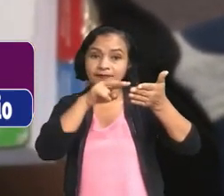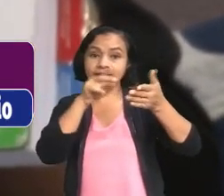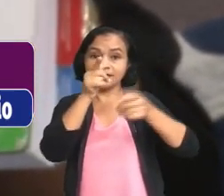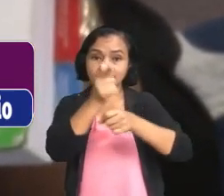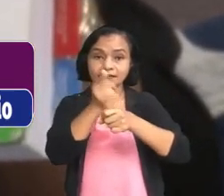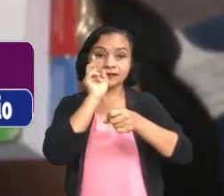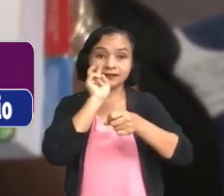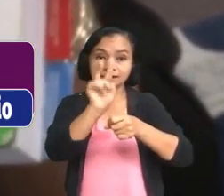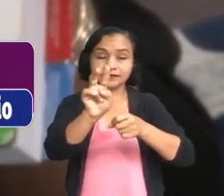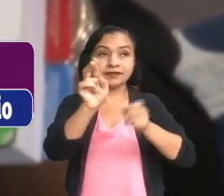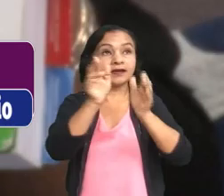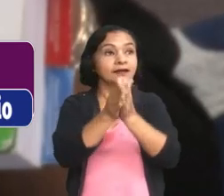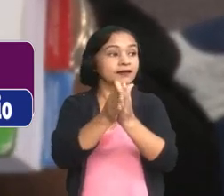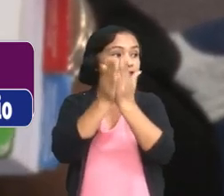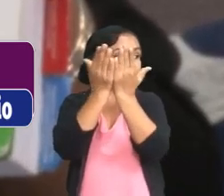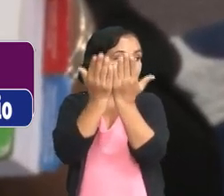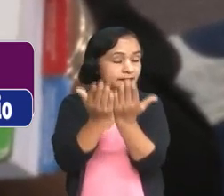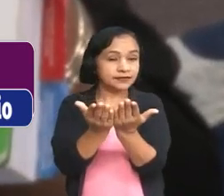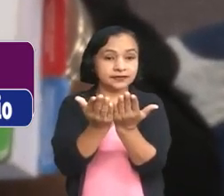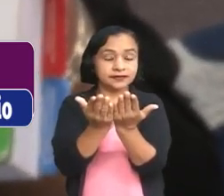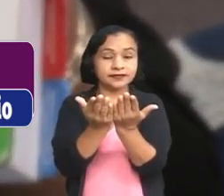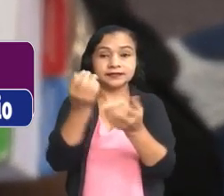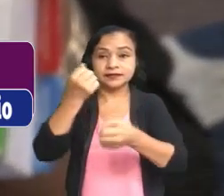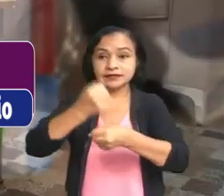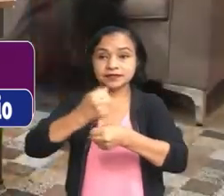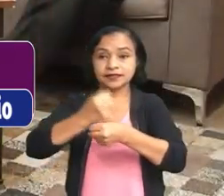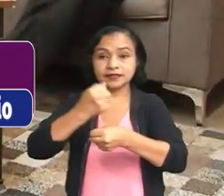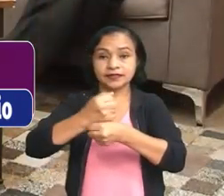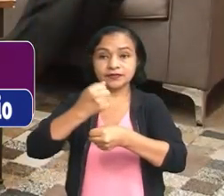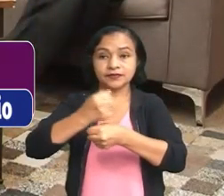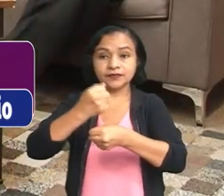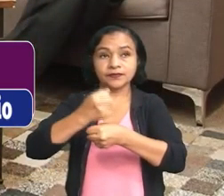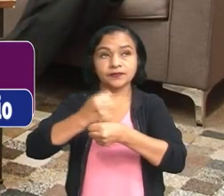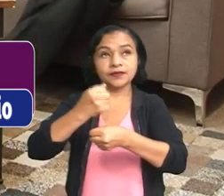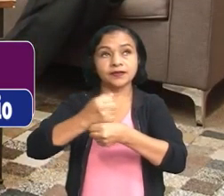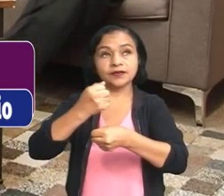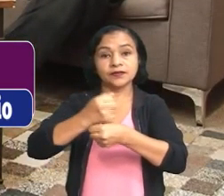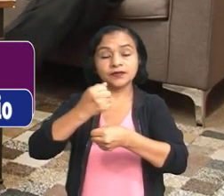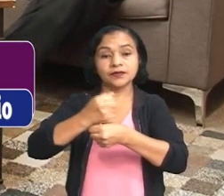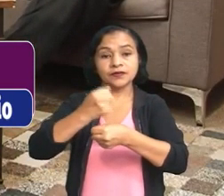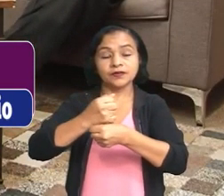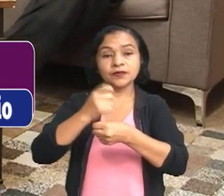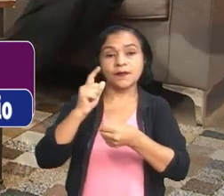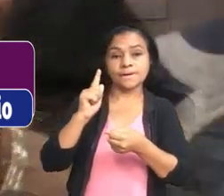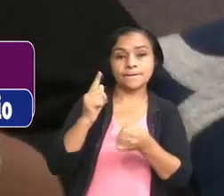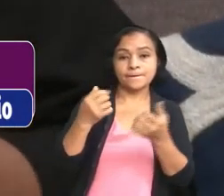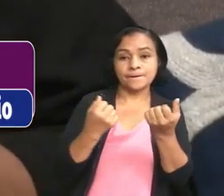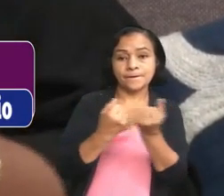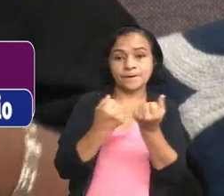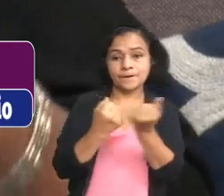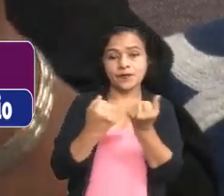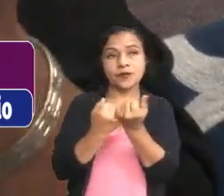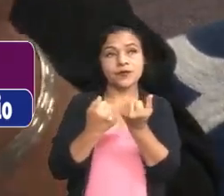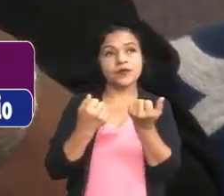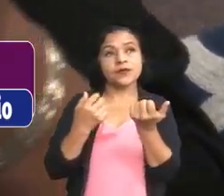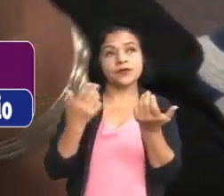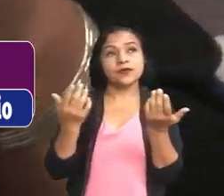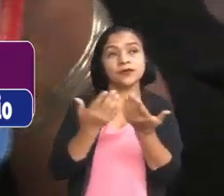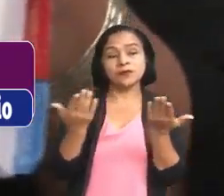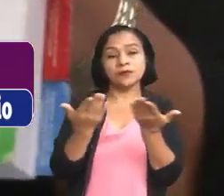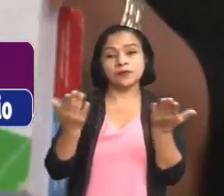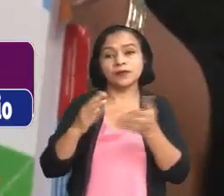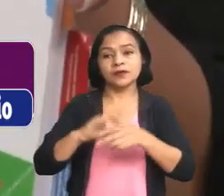es. Este compendio se trabajó realmente con apoyo. Si quieren, puedes sostenerlo ahí un momento más.